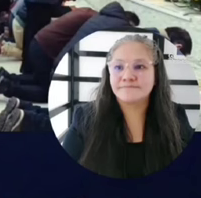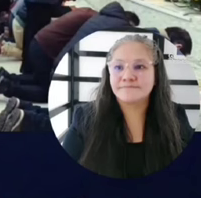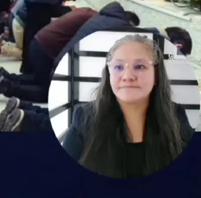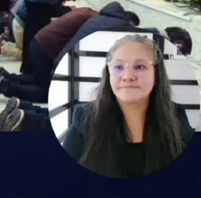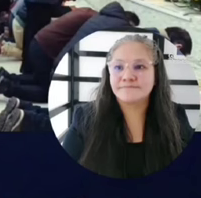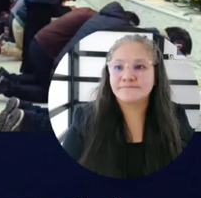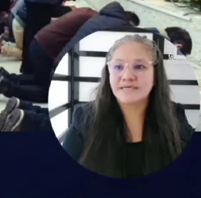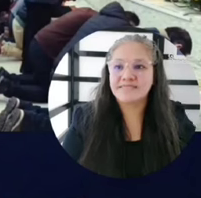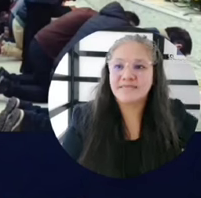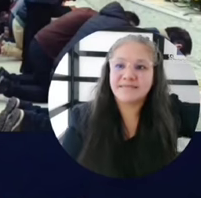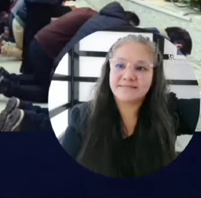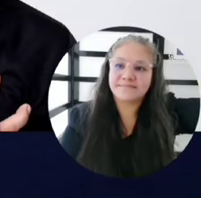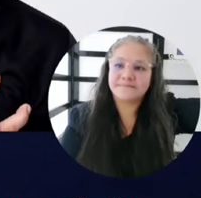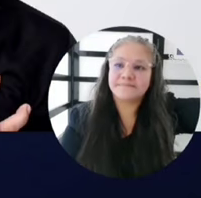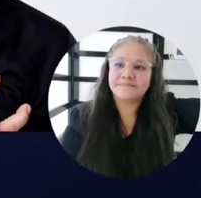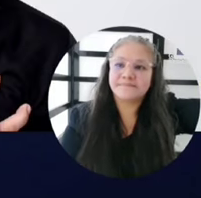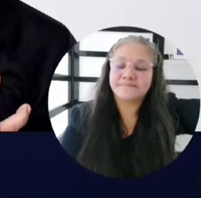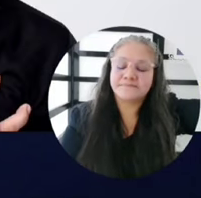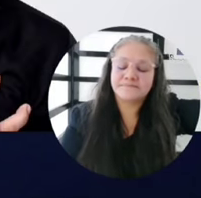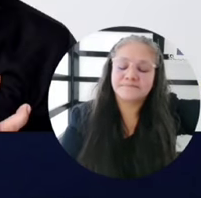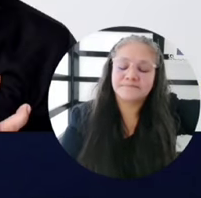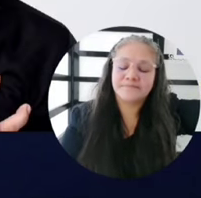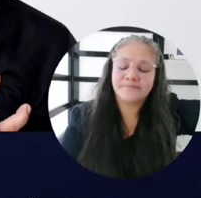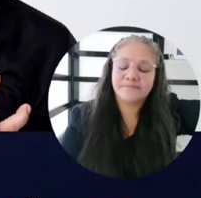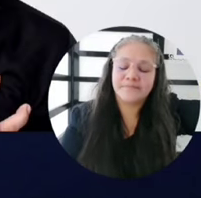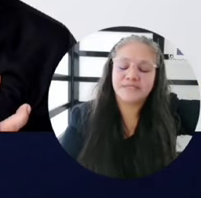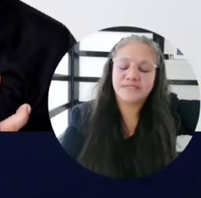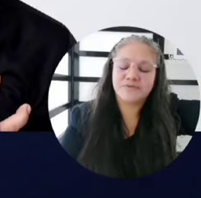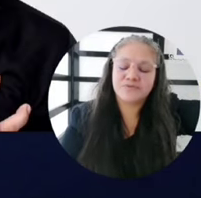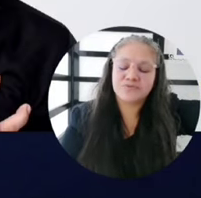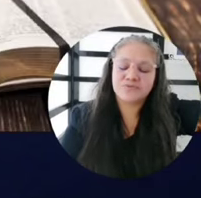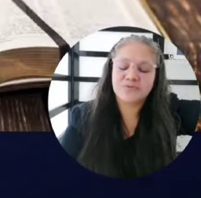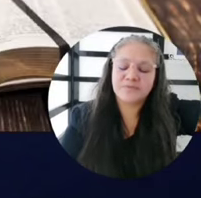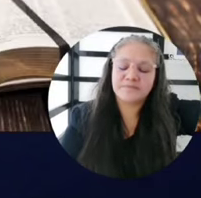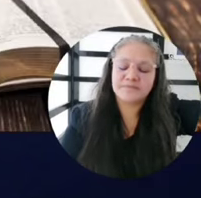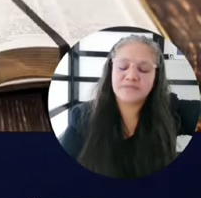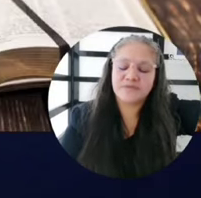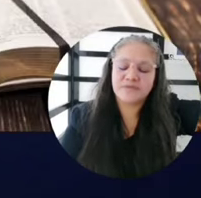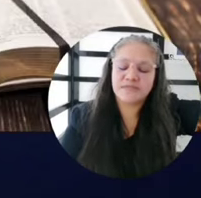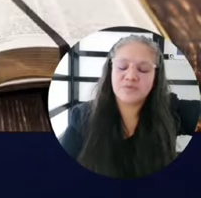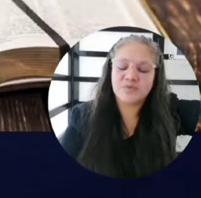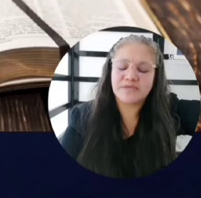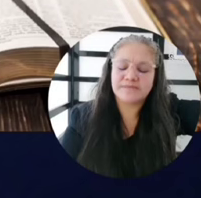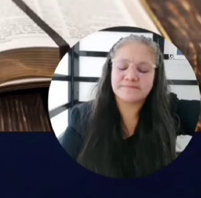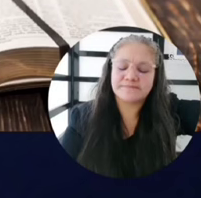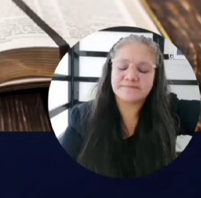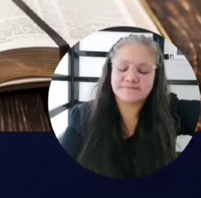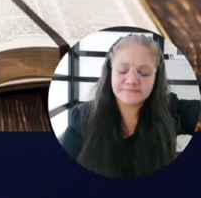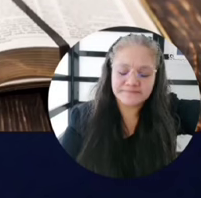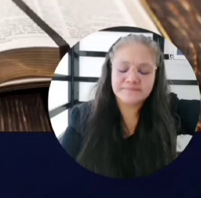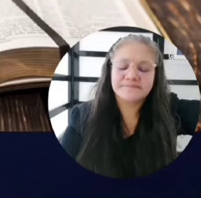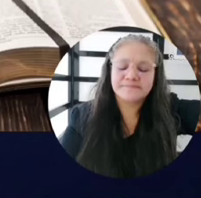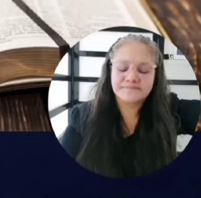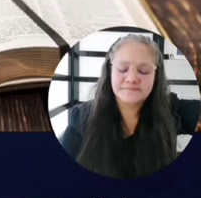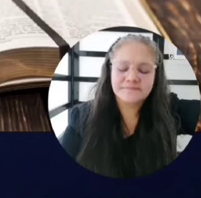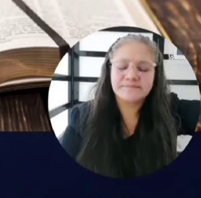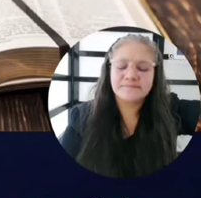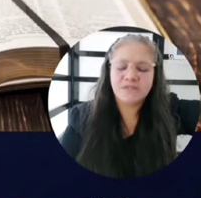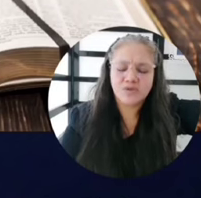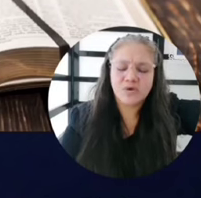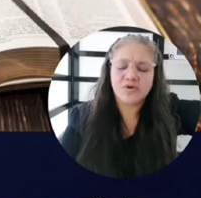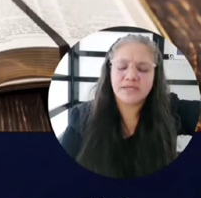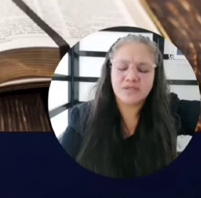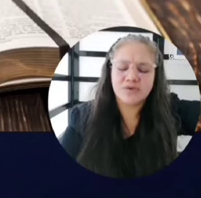es porque adentro de su corazón hay dureza. Y esa dureza se puede romper con esta palabra viva y verdadera, que es como piedra